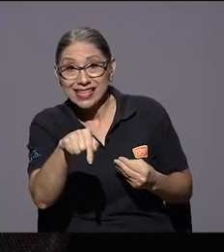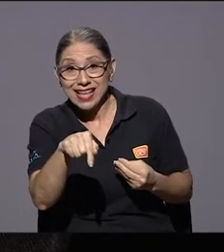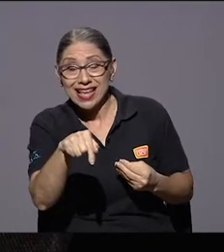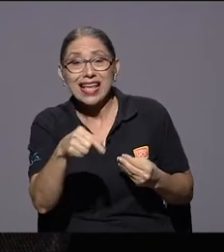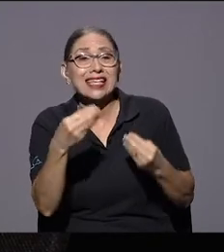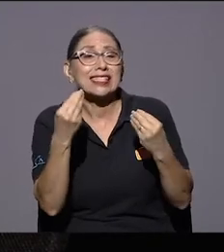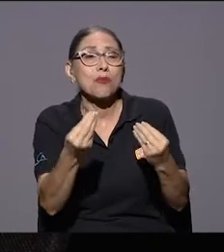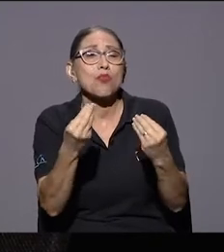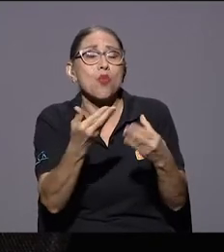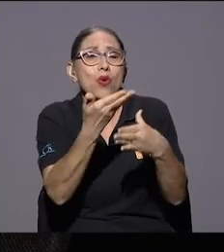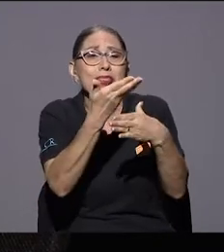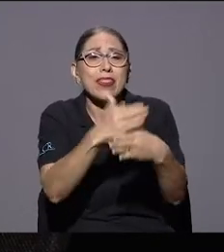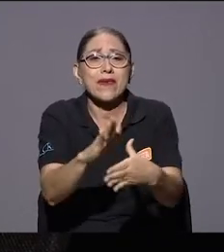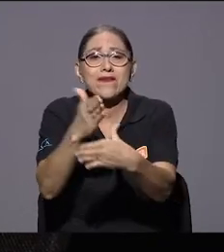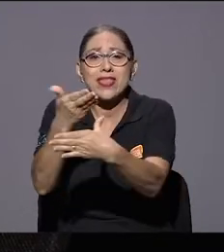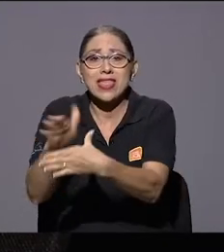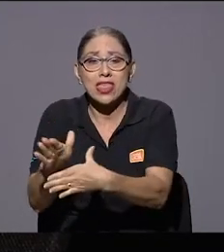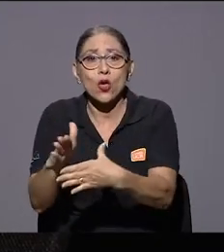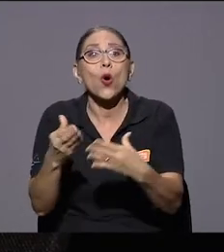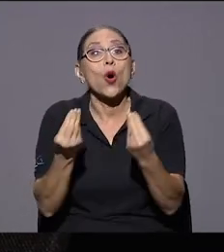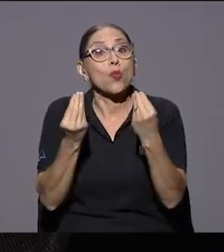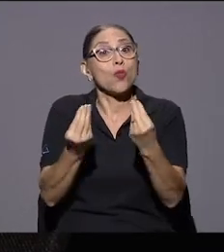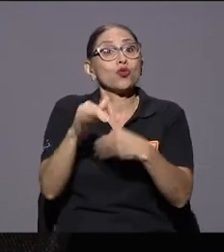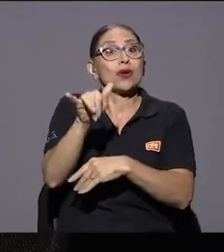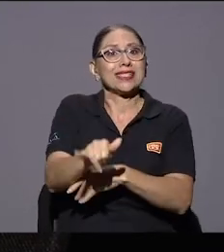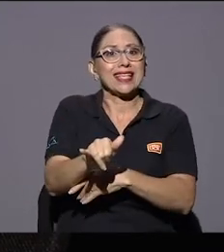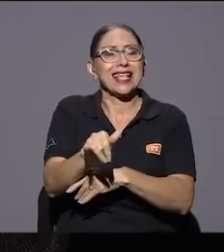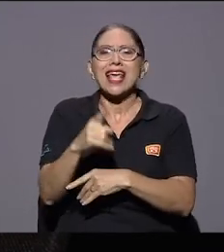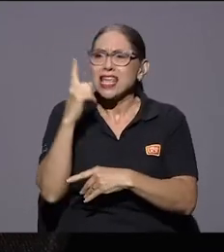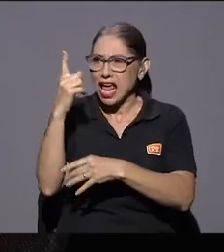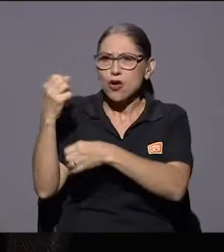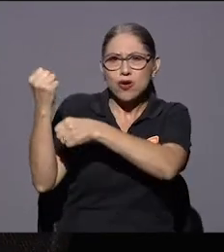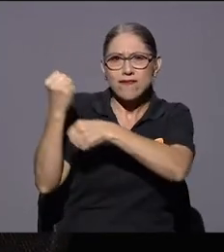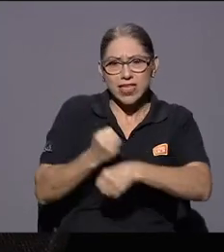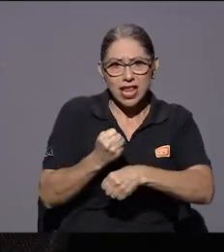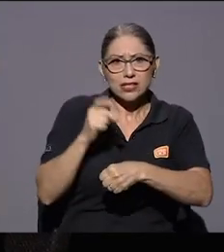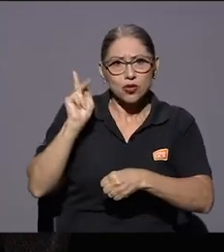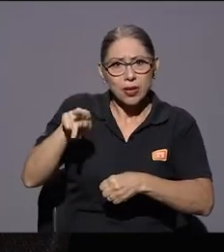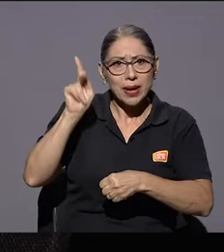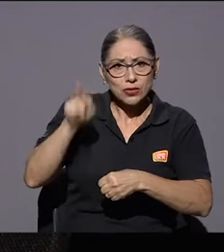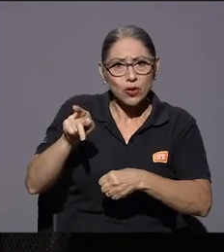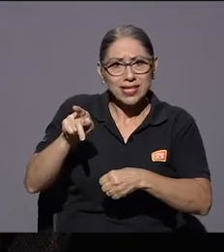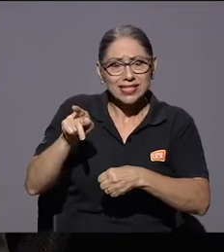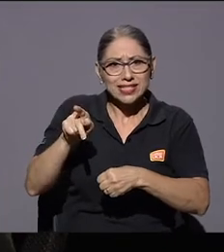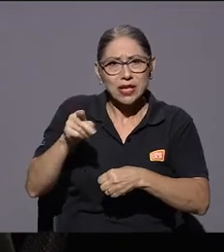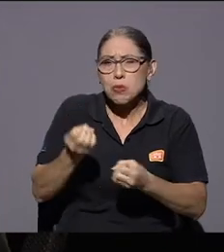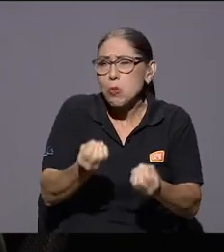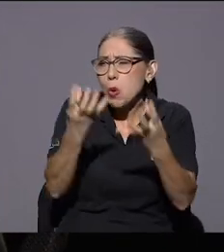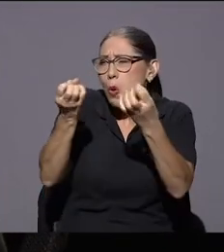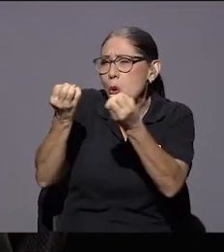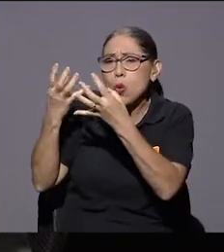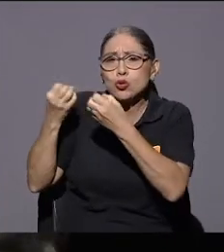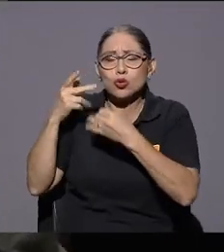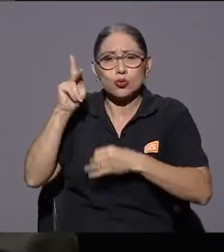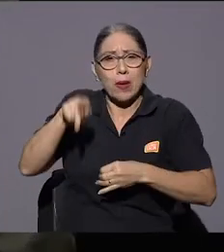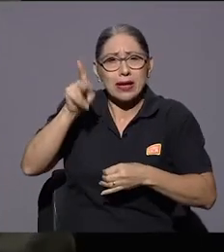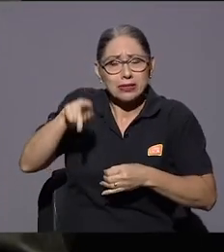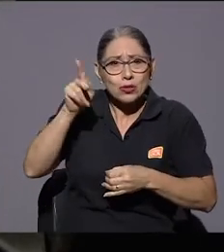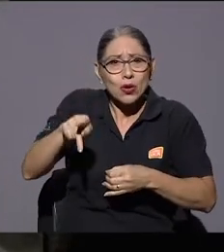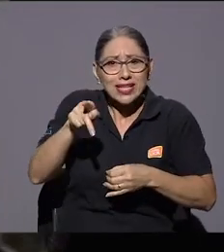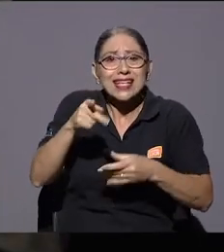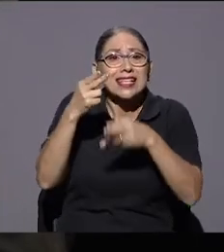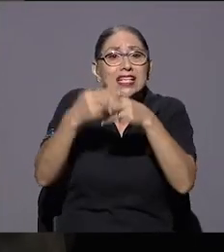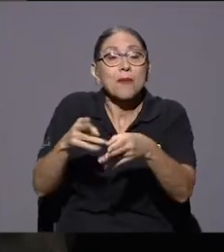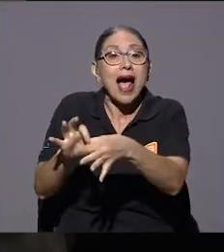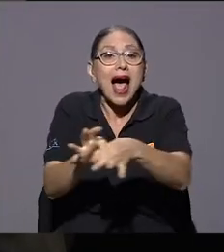tan así, ¿verdad?, que la Alianza Evangélica Costarricense, una federación de pastores, que son miles de pastores y pastoras, ha